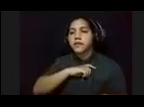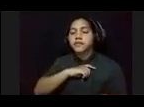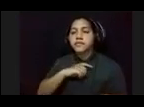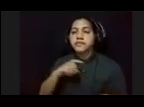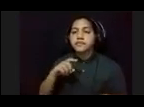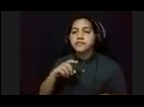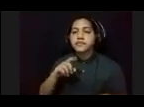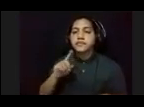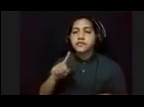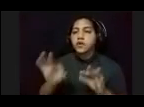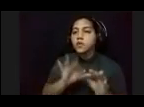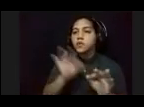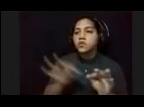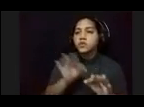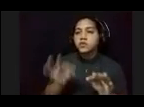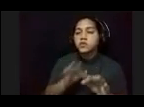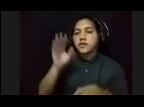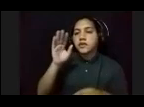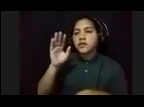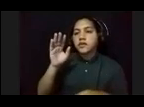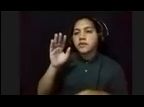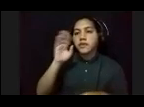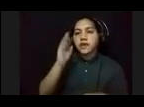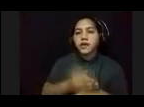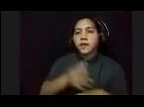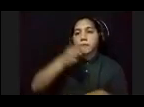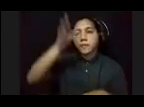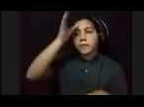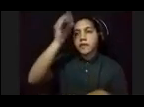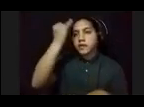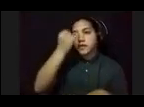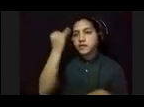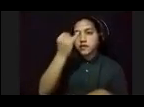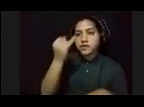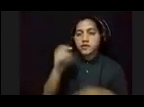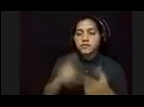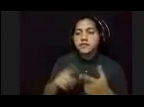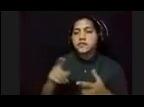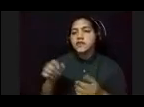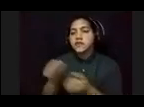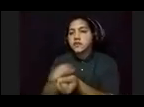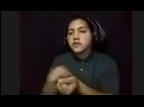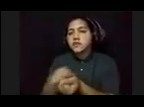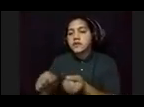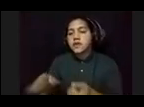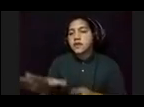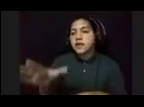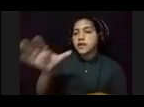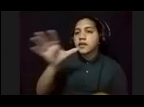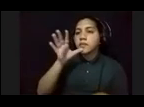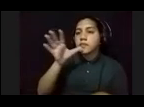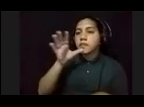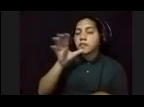ellas es una costurera, hija de padre italiano, y una lavandera, hija de madre holandesa.